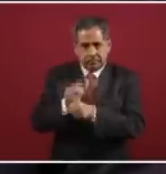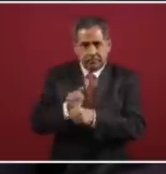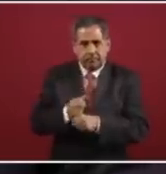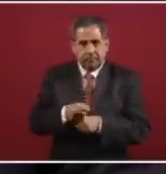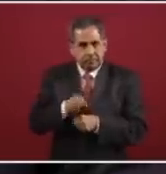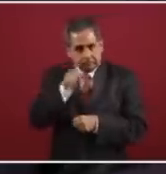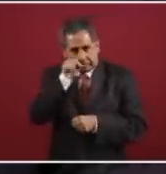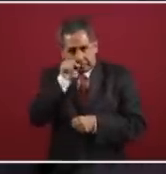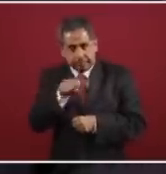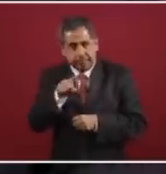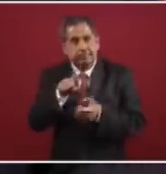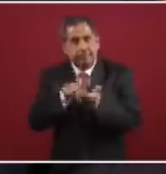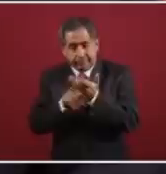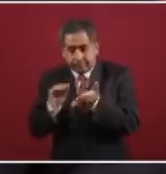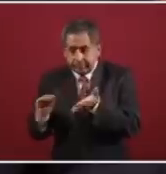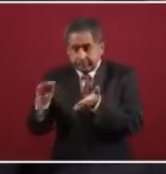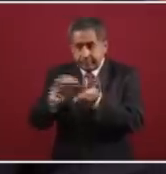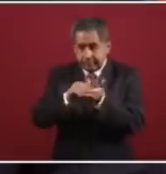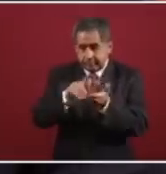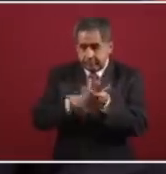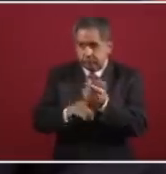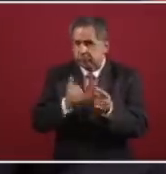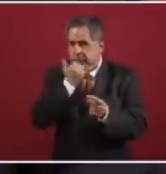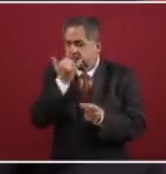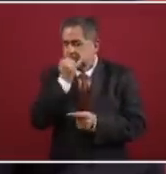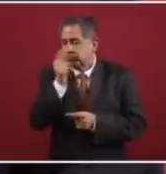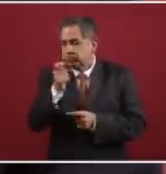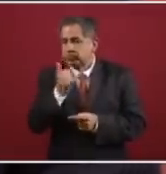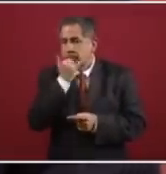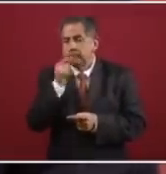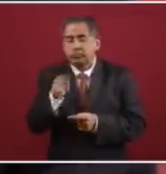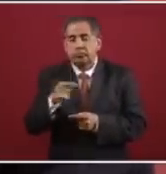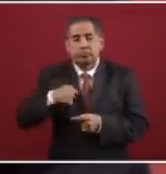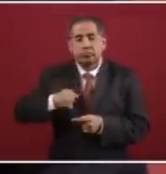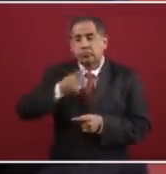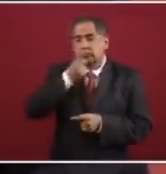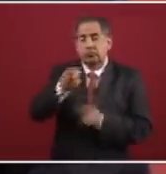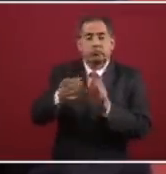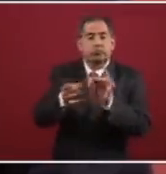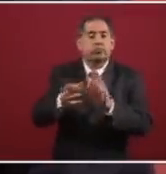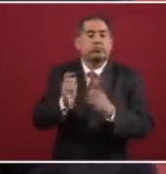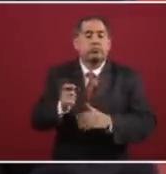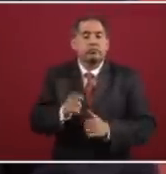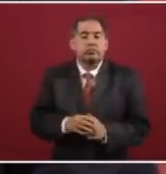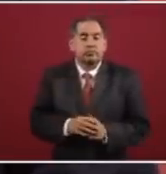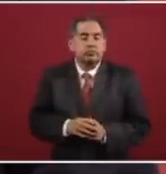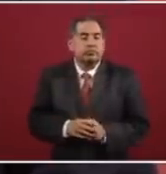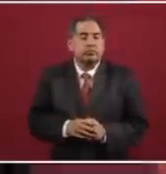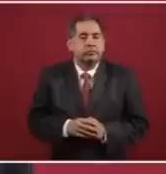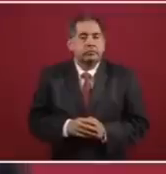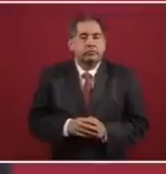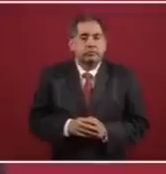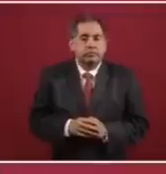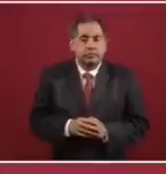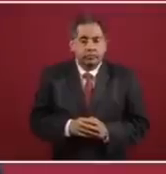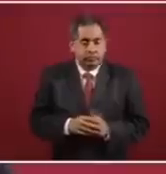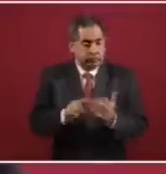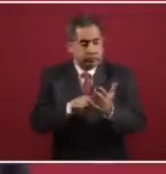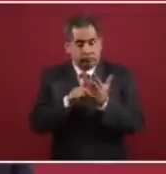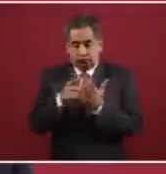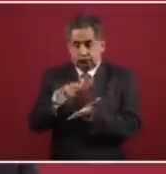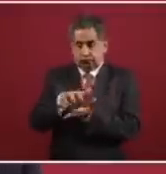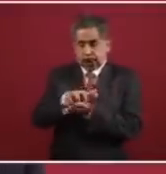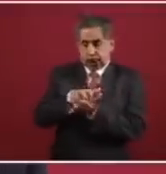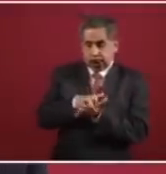Pero hay una parte, un error, donde yo digo que el ejemplo de austeridad